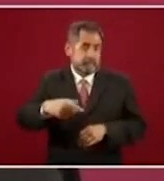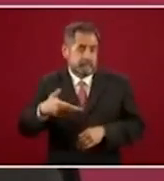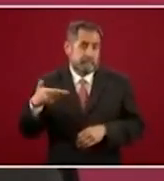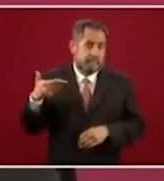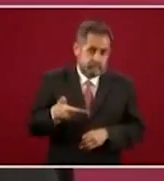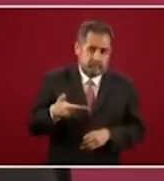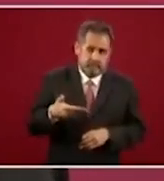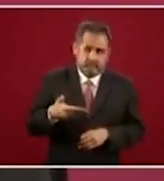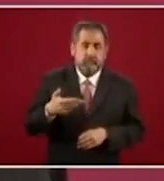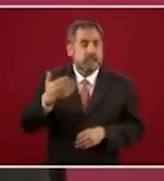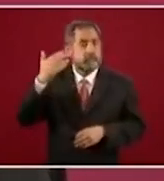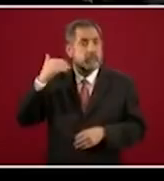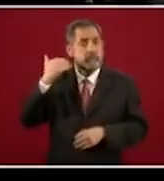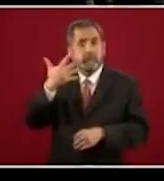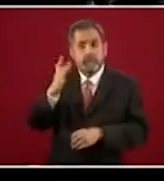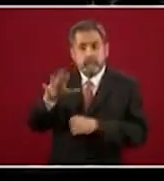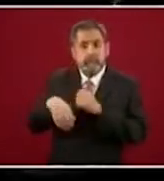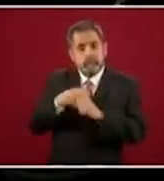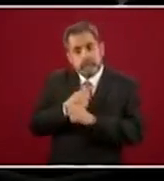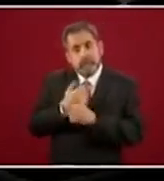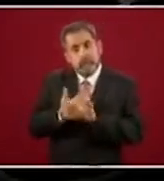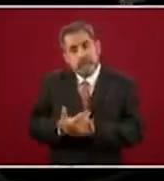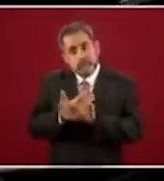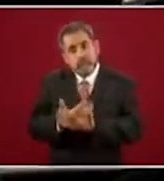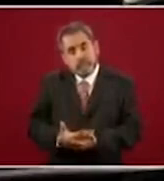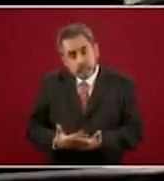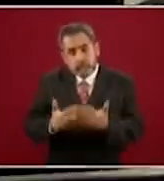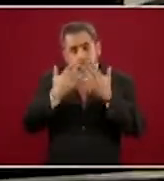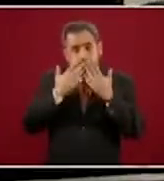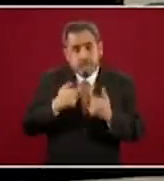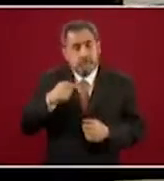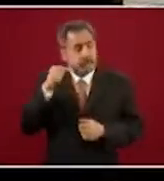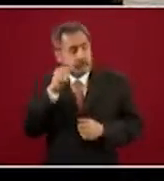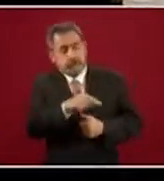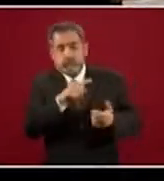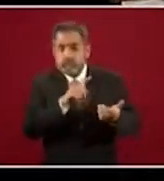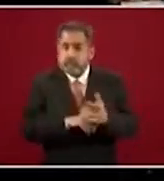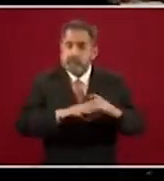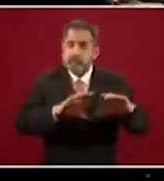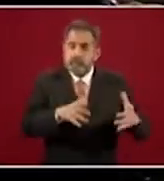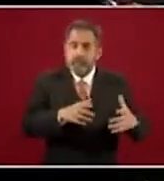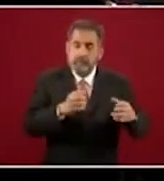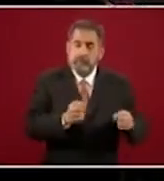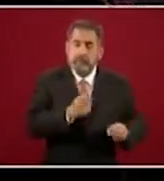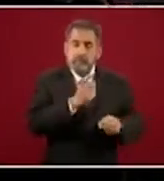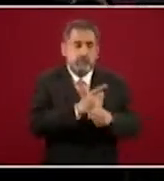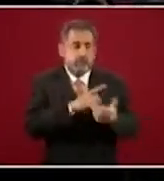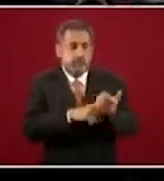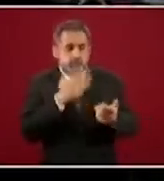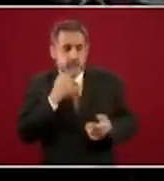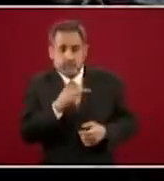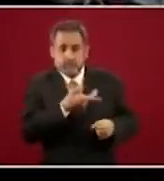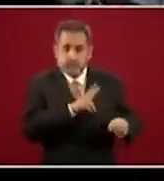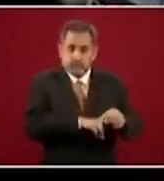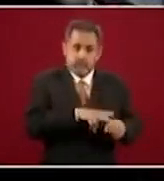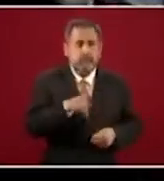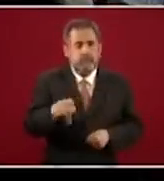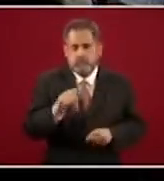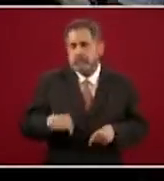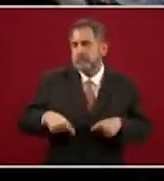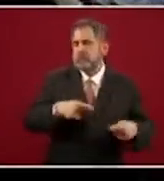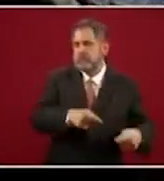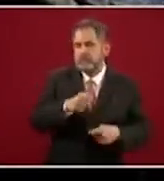10 años de la población que no tiene seguridad social entonces ya